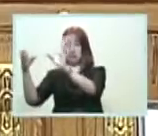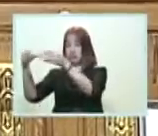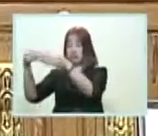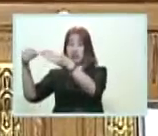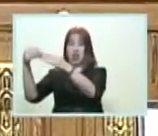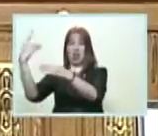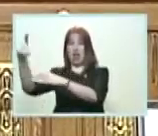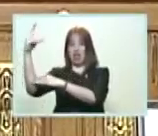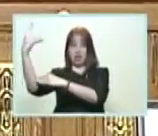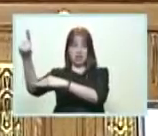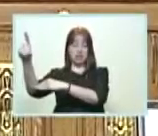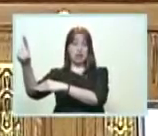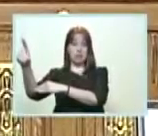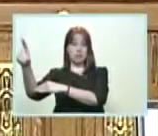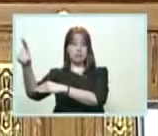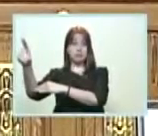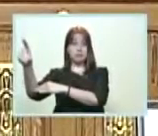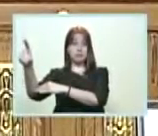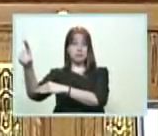derecha,